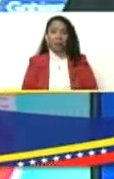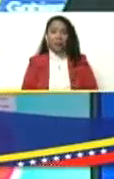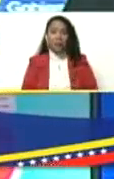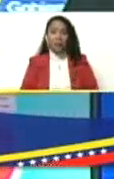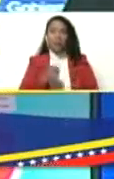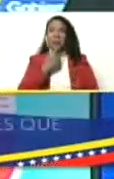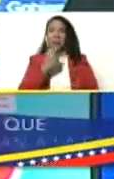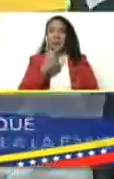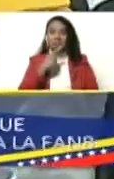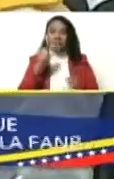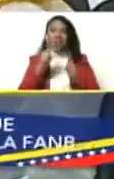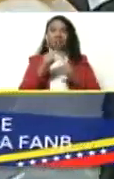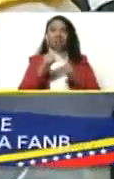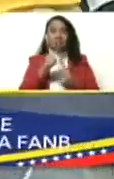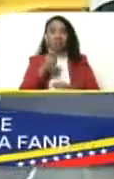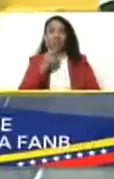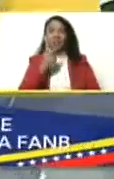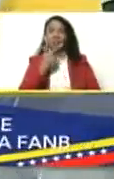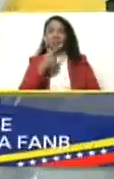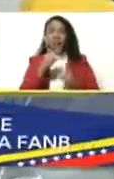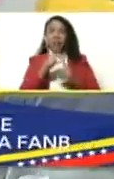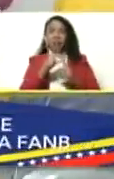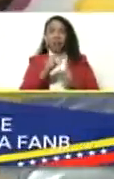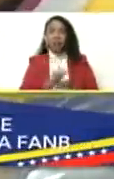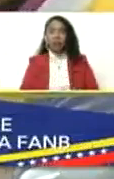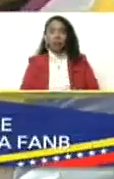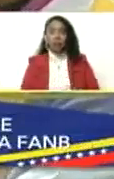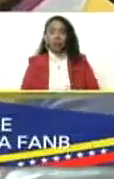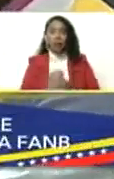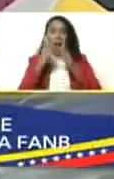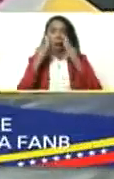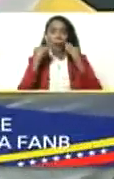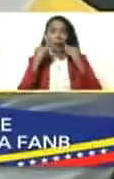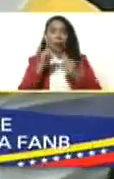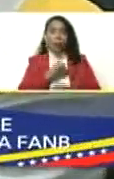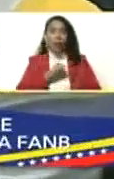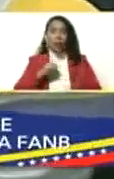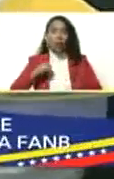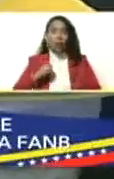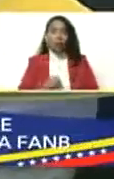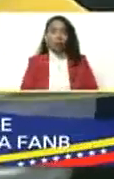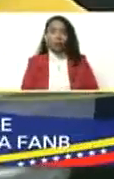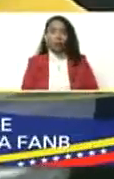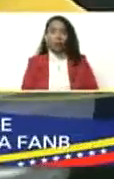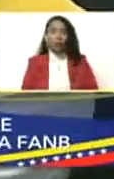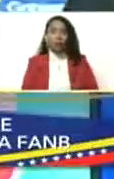Bonitas palabras, bonitas, de verdad. De su experiencia personal,